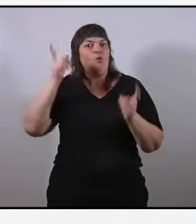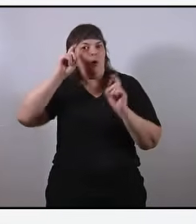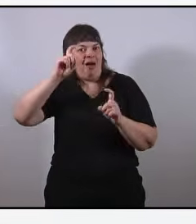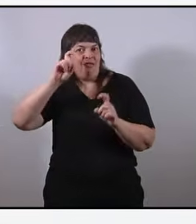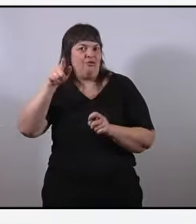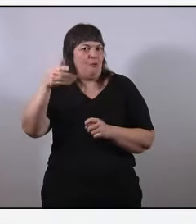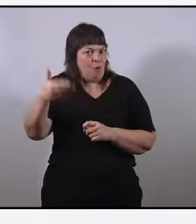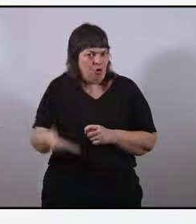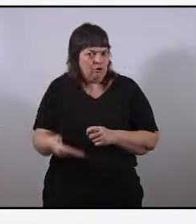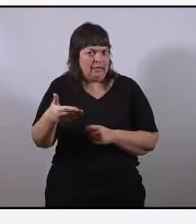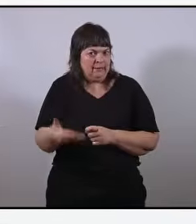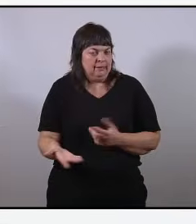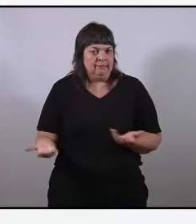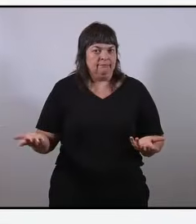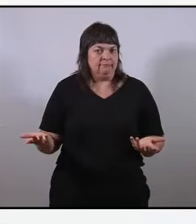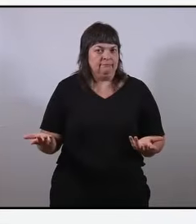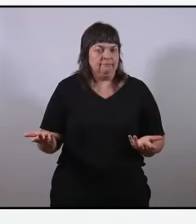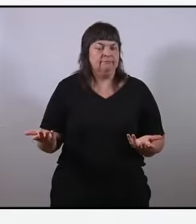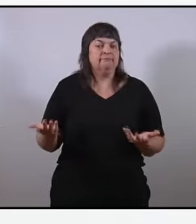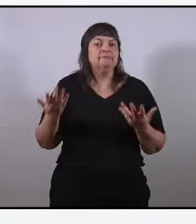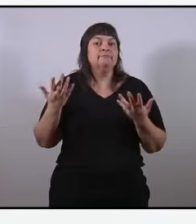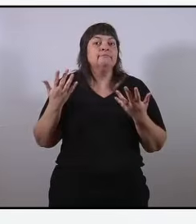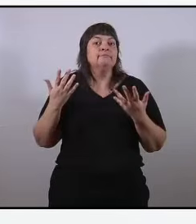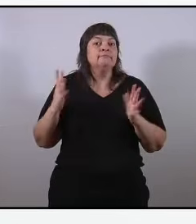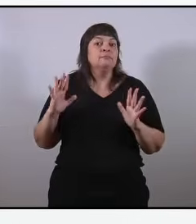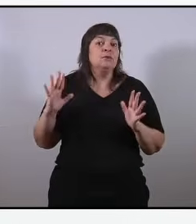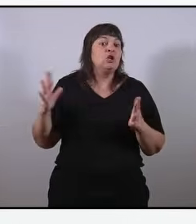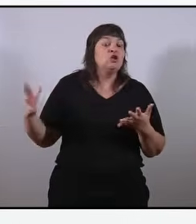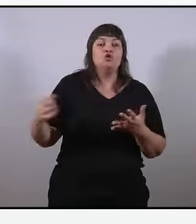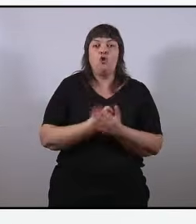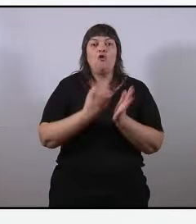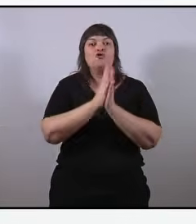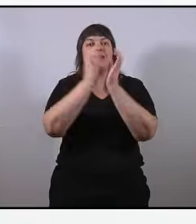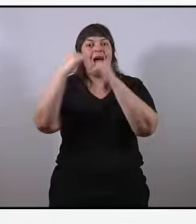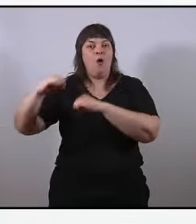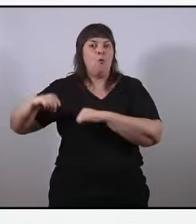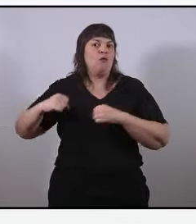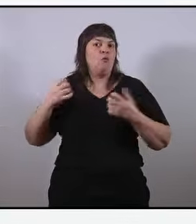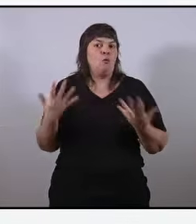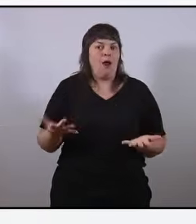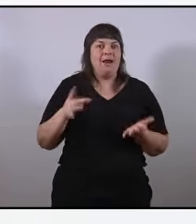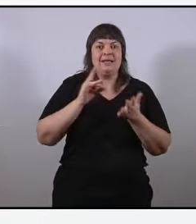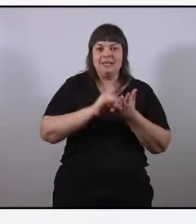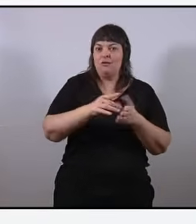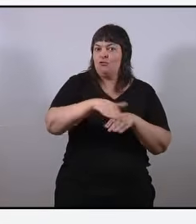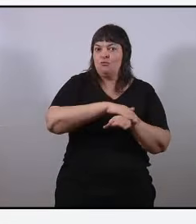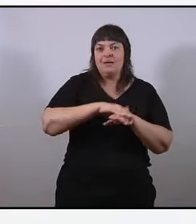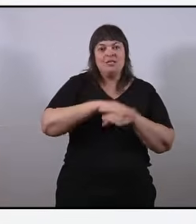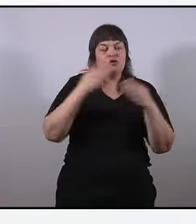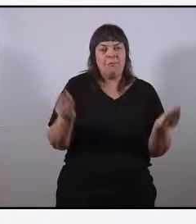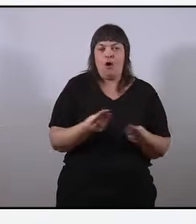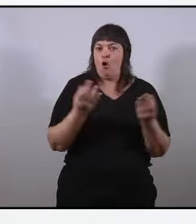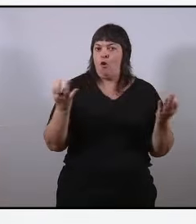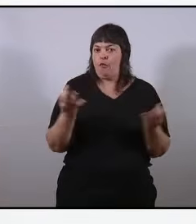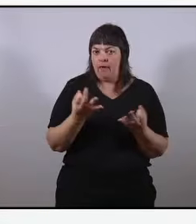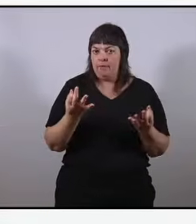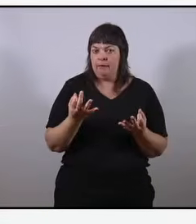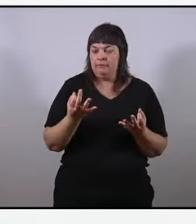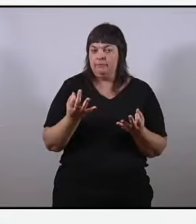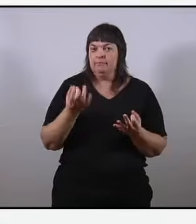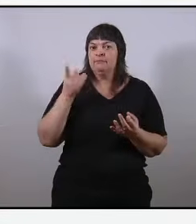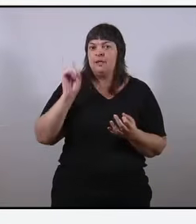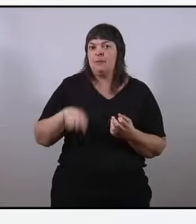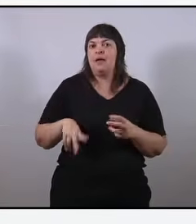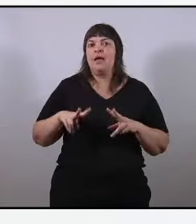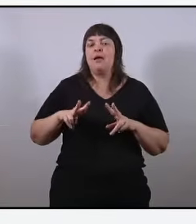es lo importante. Lo importante es que todos estemos de acuerdo en que hay que mejorar los servicios fundamentales, en que hay que realizar los